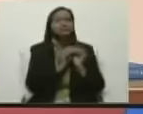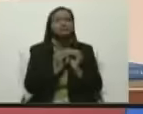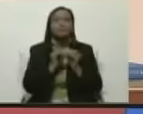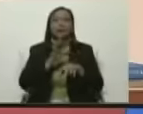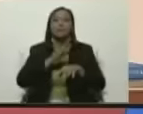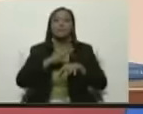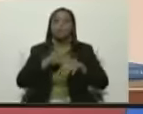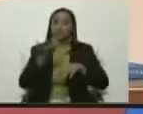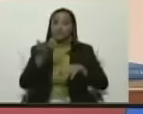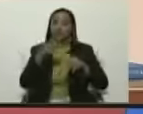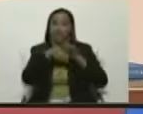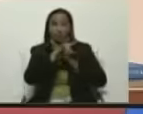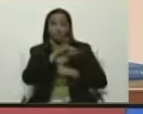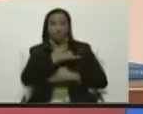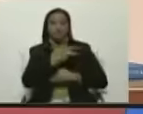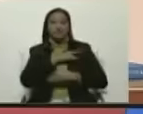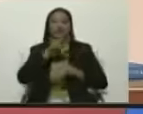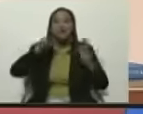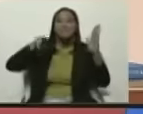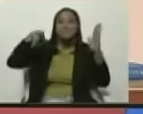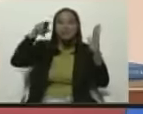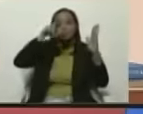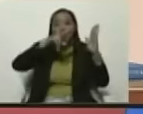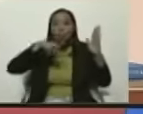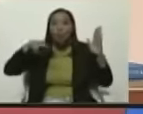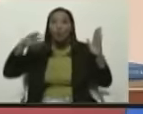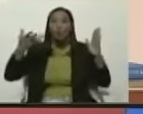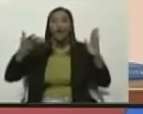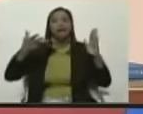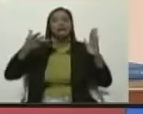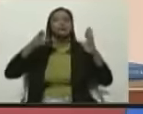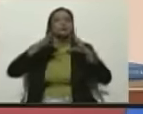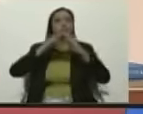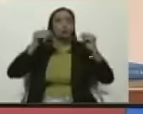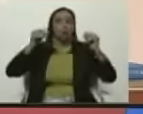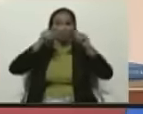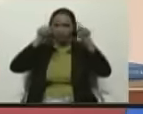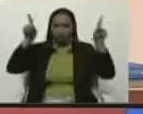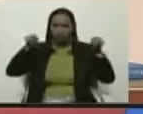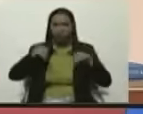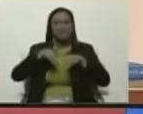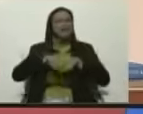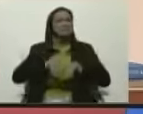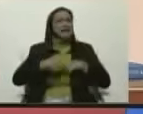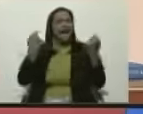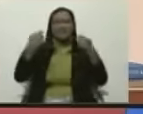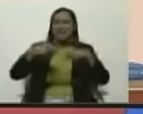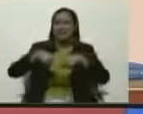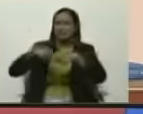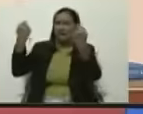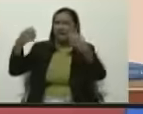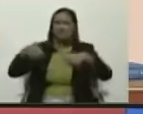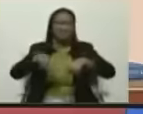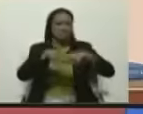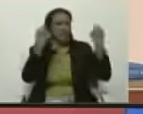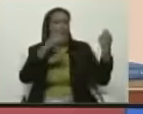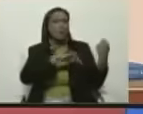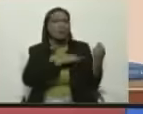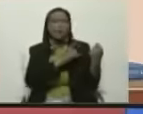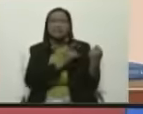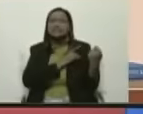esculturas, las pintaron, como pastor de nubes, la dañaron. Es la